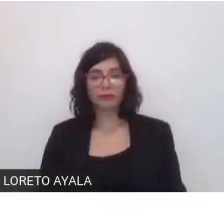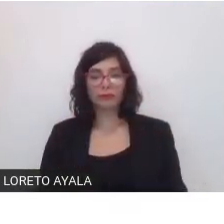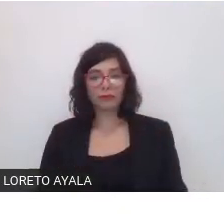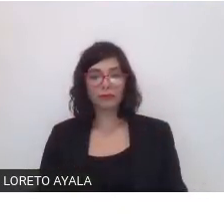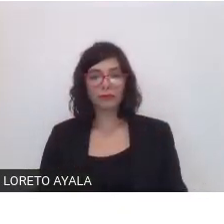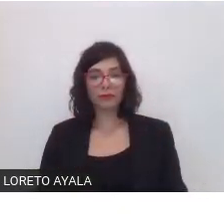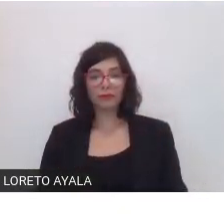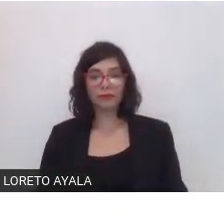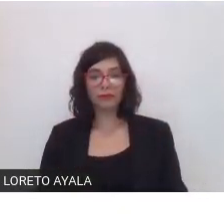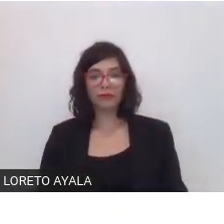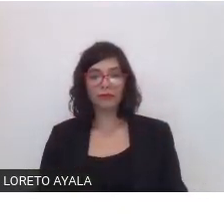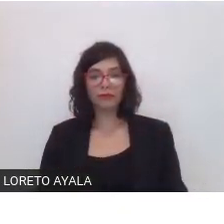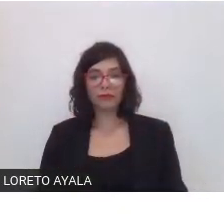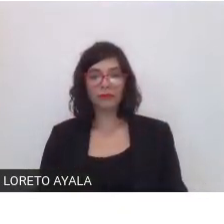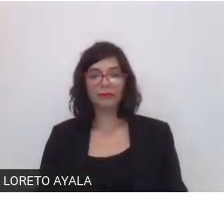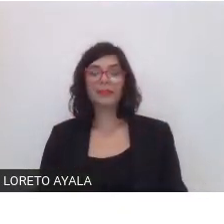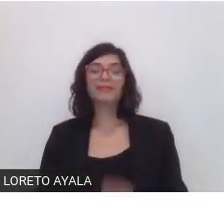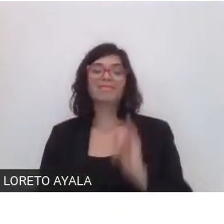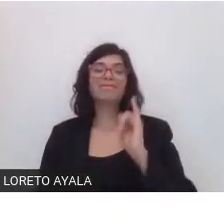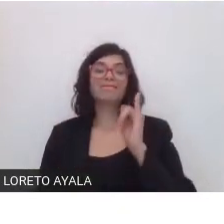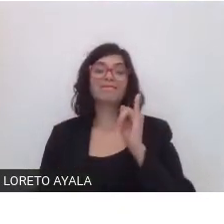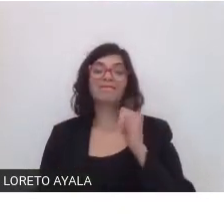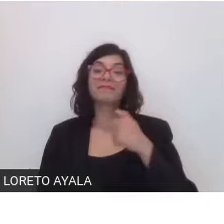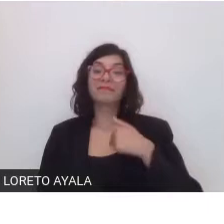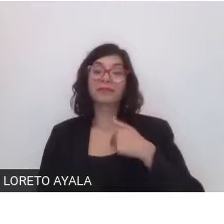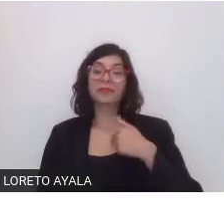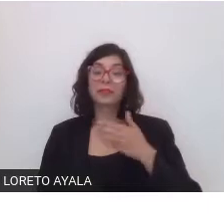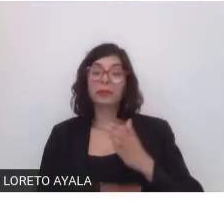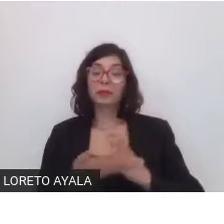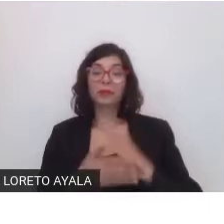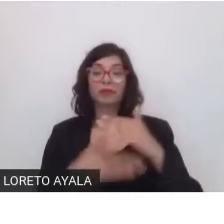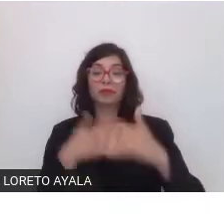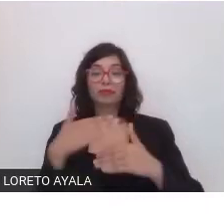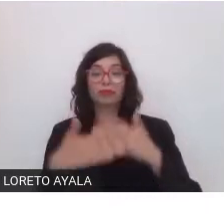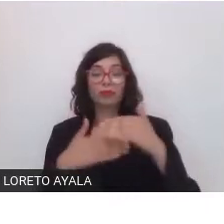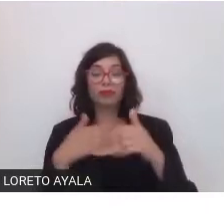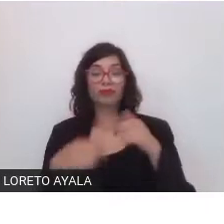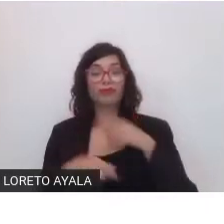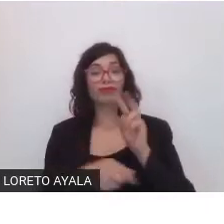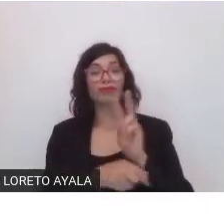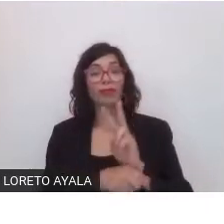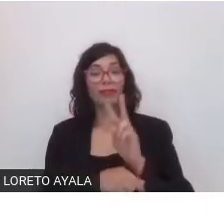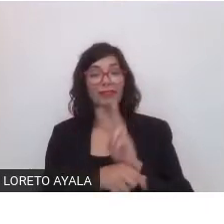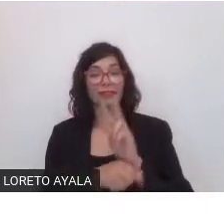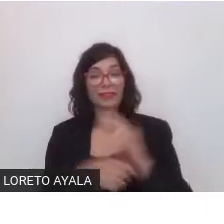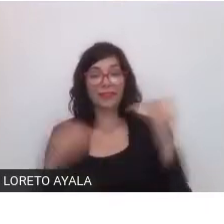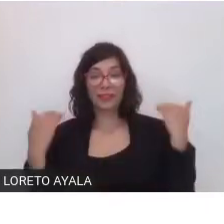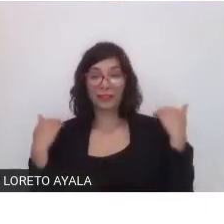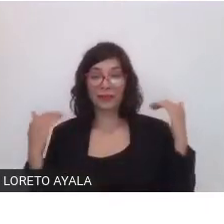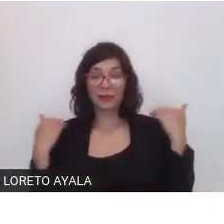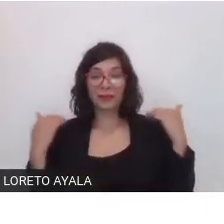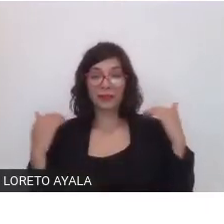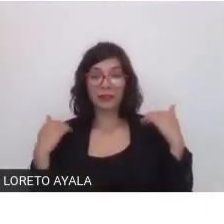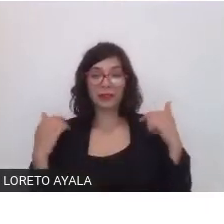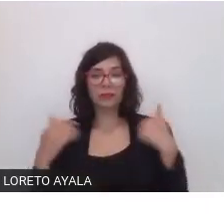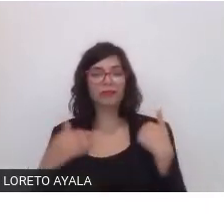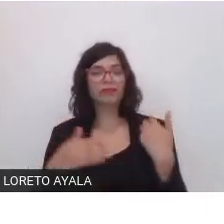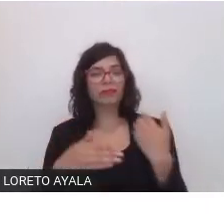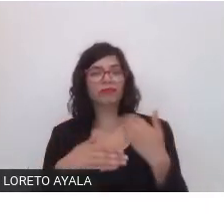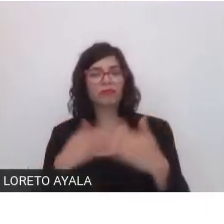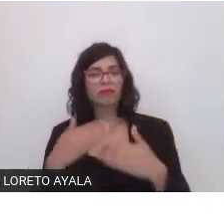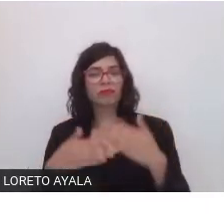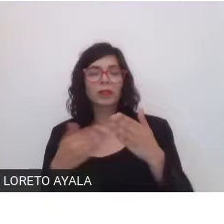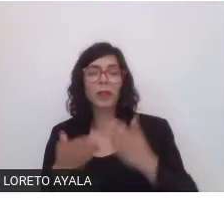Sí, mira, mi formación de profesor de educación física, el perfeccionamiento inicial fue